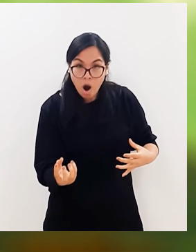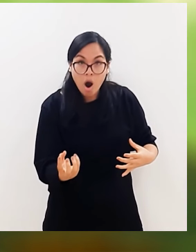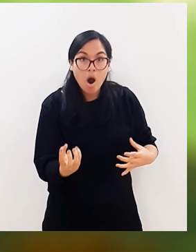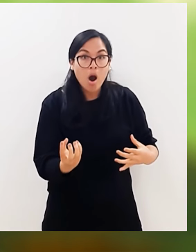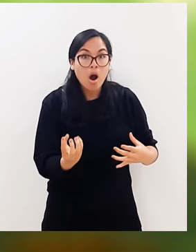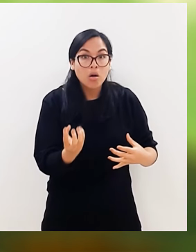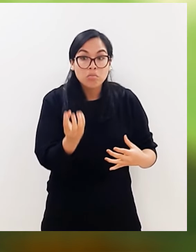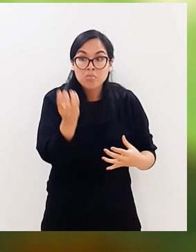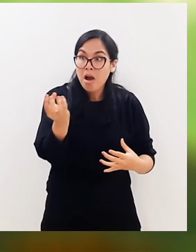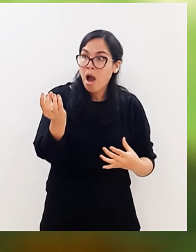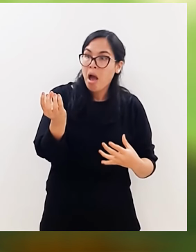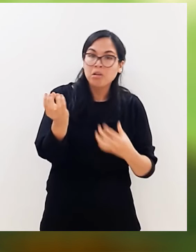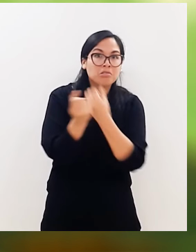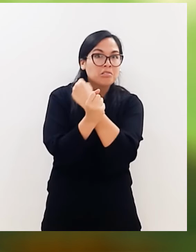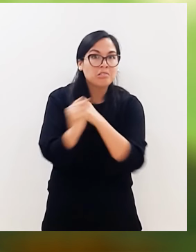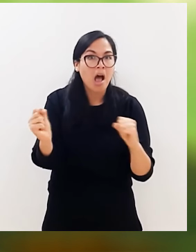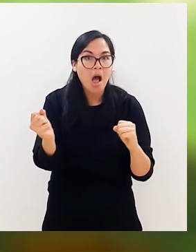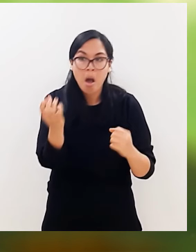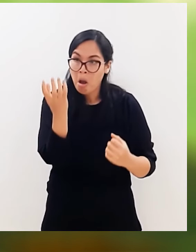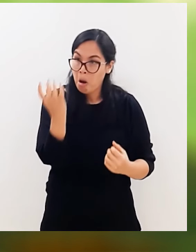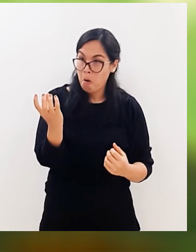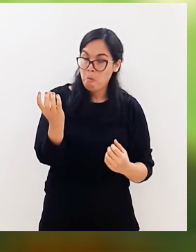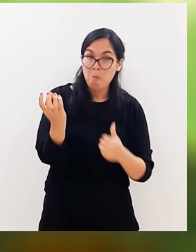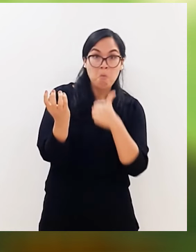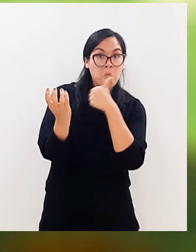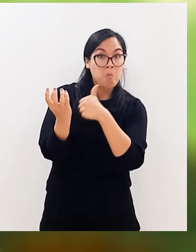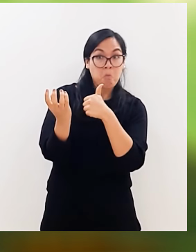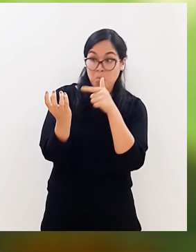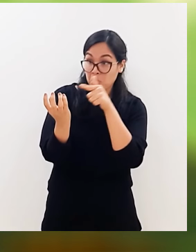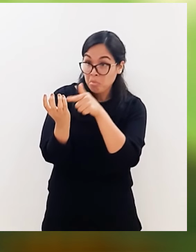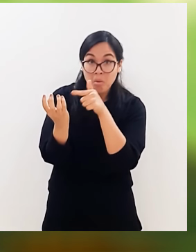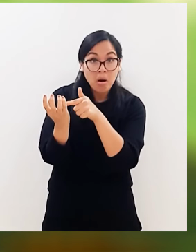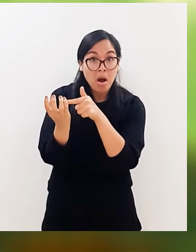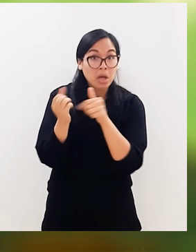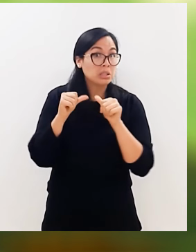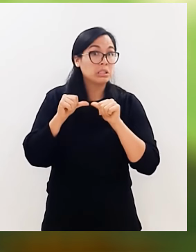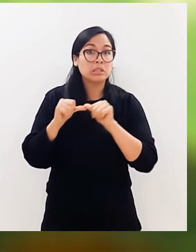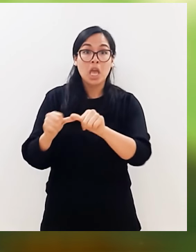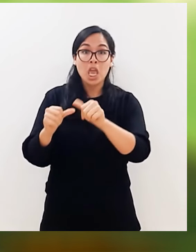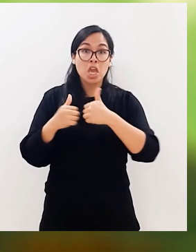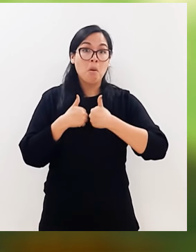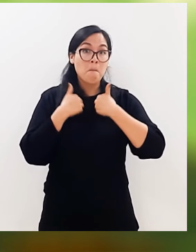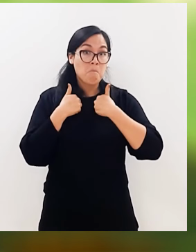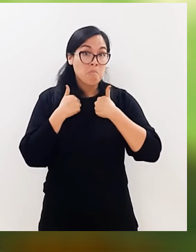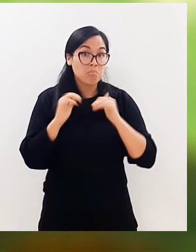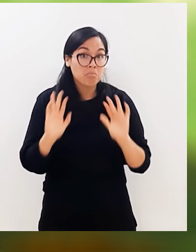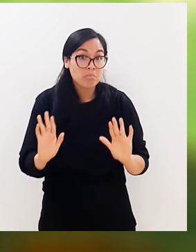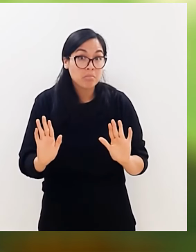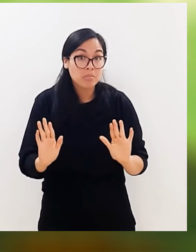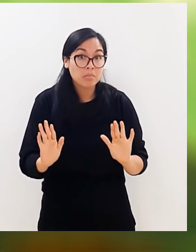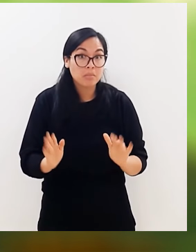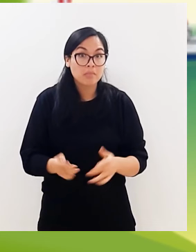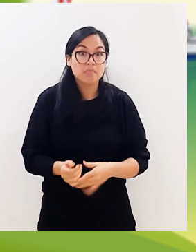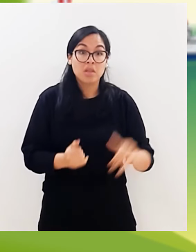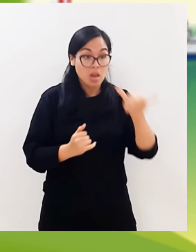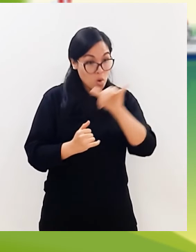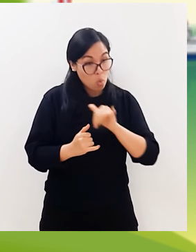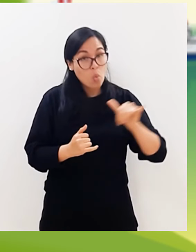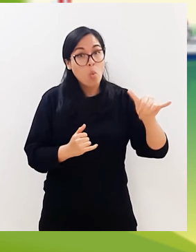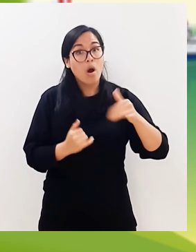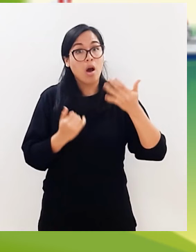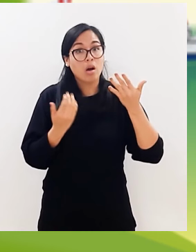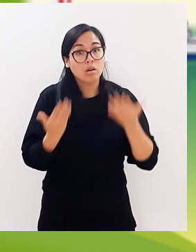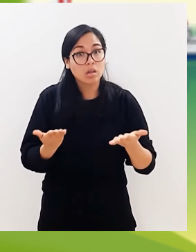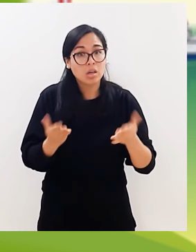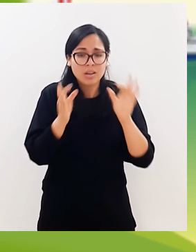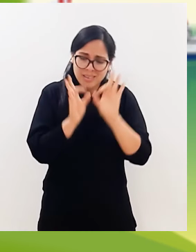muy probablemente se salvará y podrá seguir con su vida De